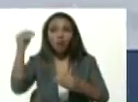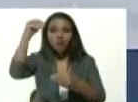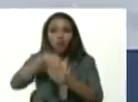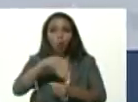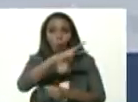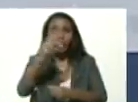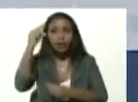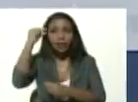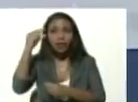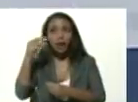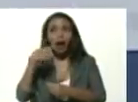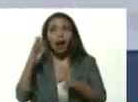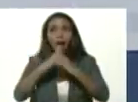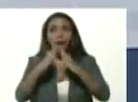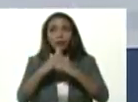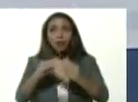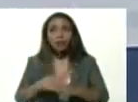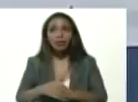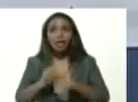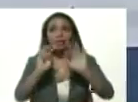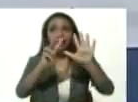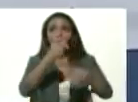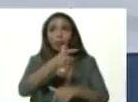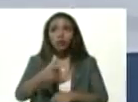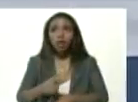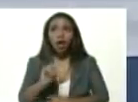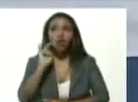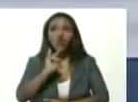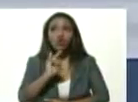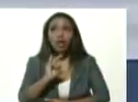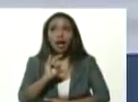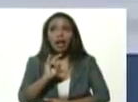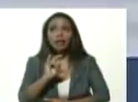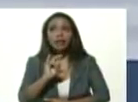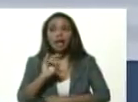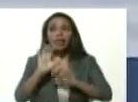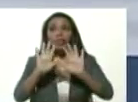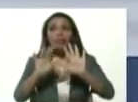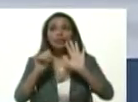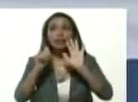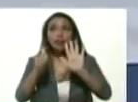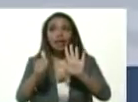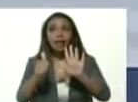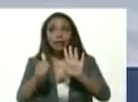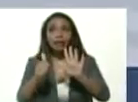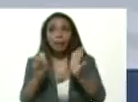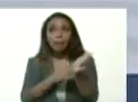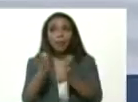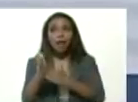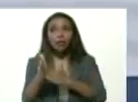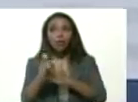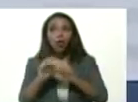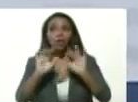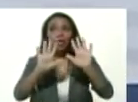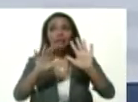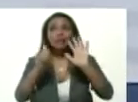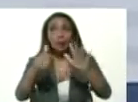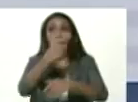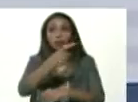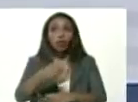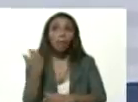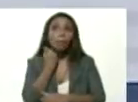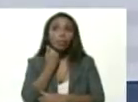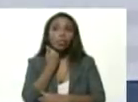nacional, 7 casos. El lunes 16 de marzo detectamos 16 casos. Y luego, bueno, ha